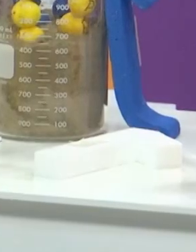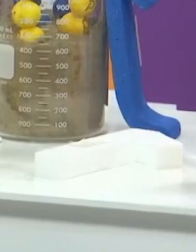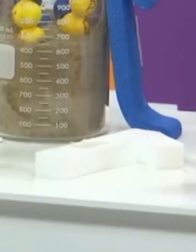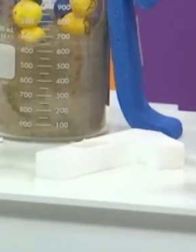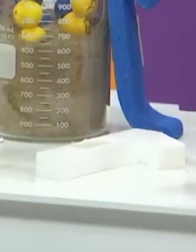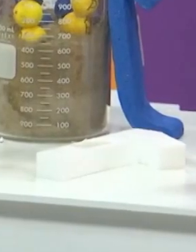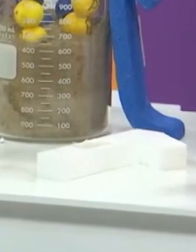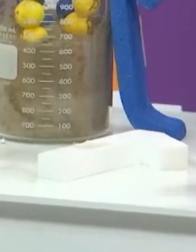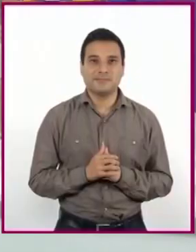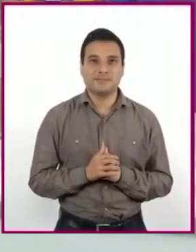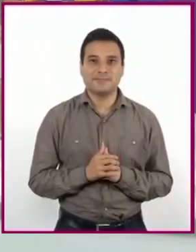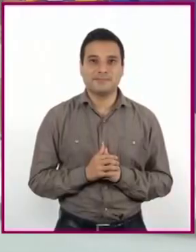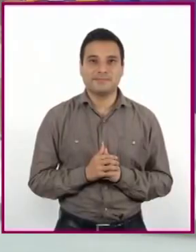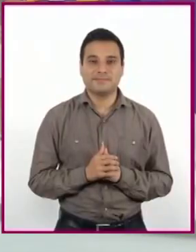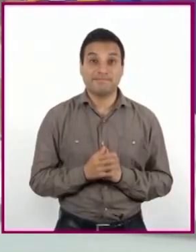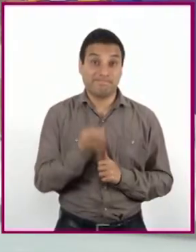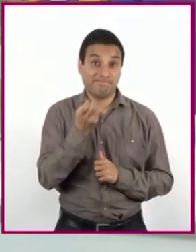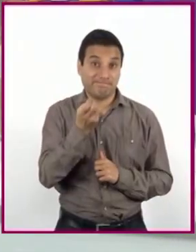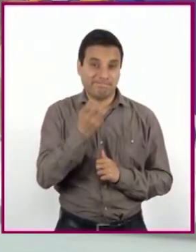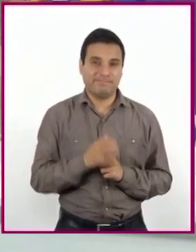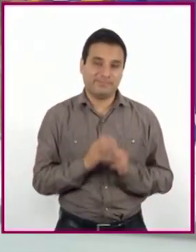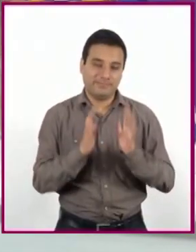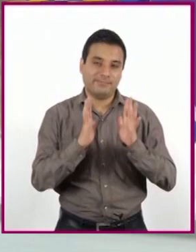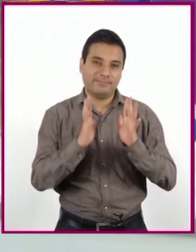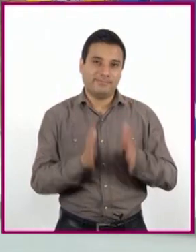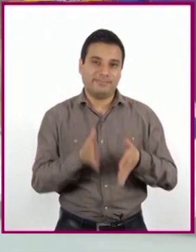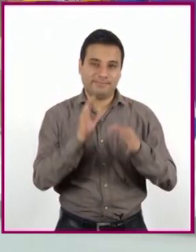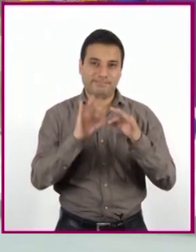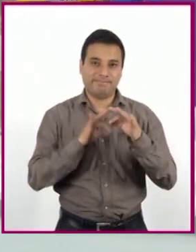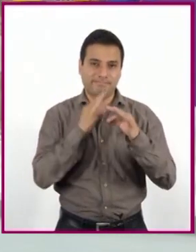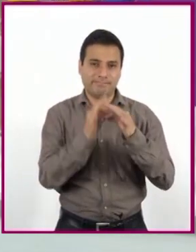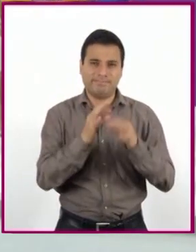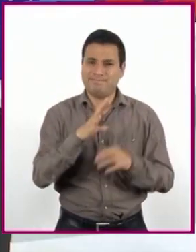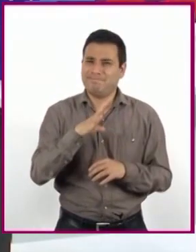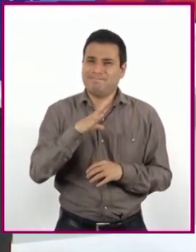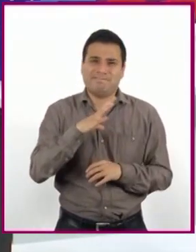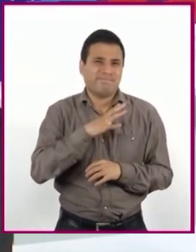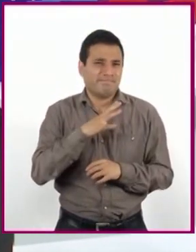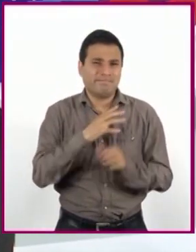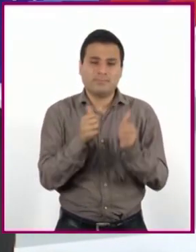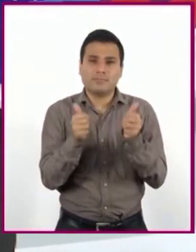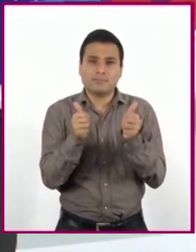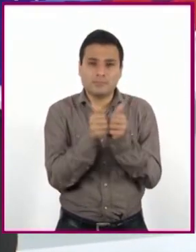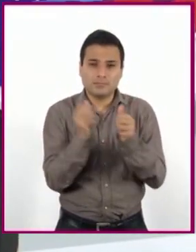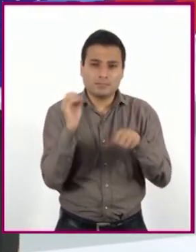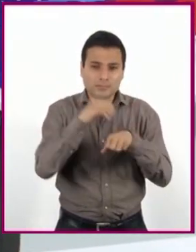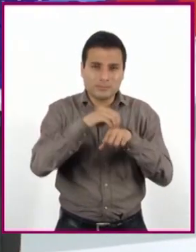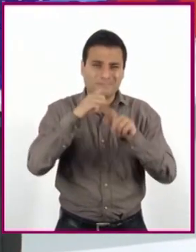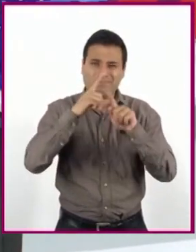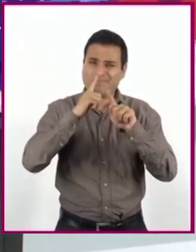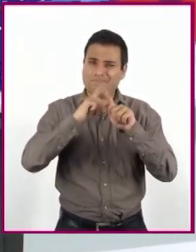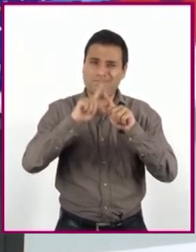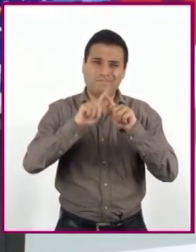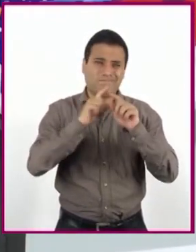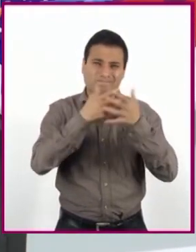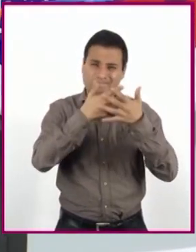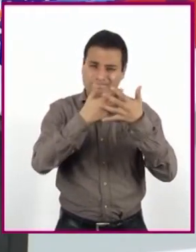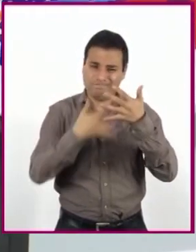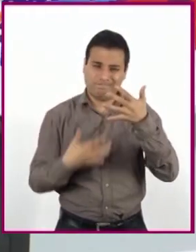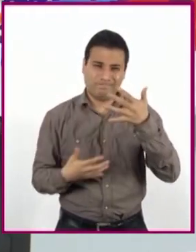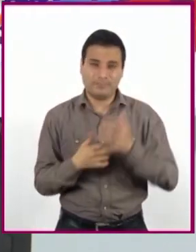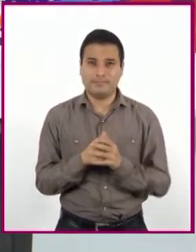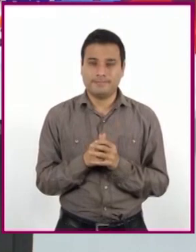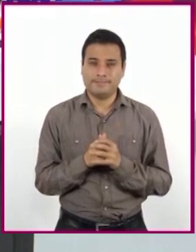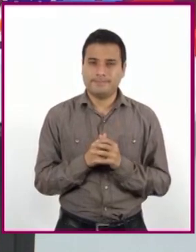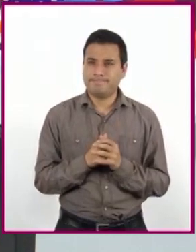muy bien, entonces así tenemos nuestra fórmula. Existen infinidad de compuestos que no terminaríamos de mencionarlos. Emma,